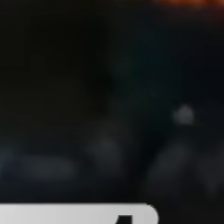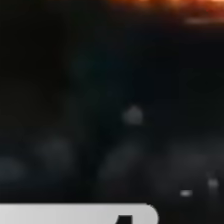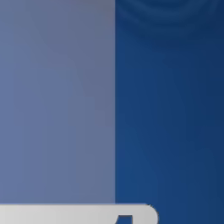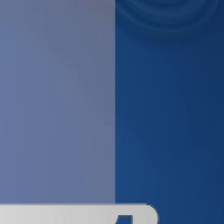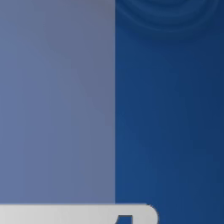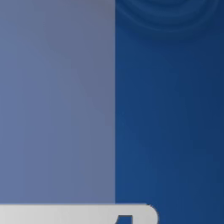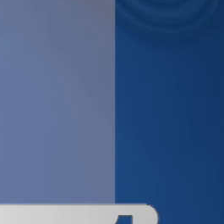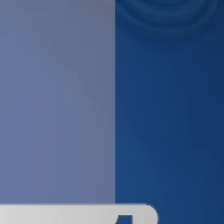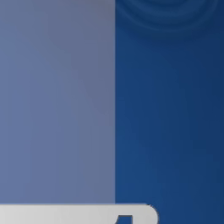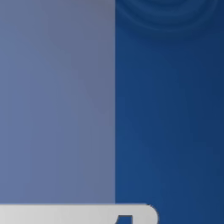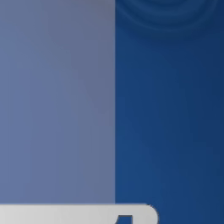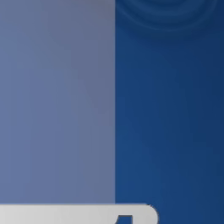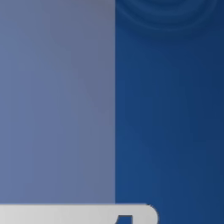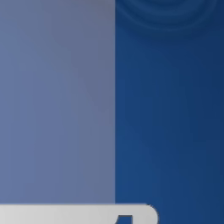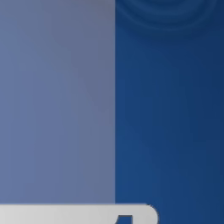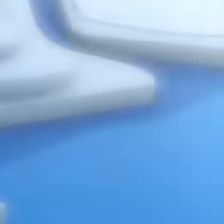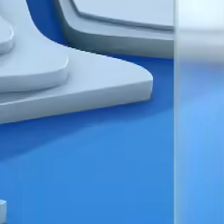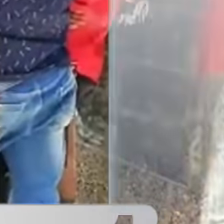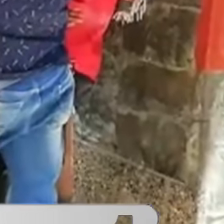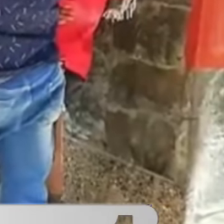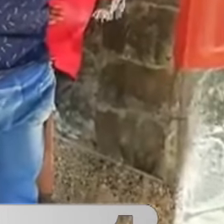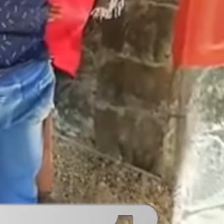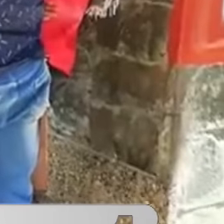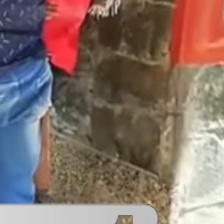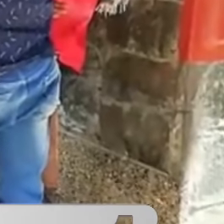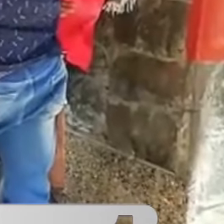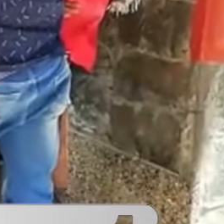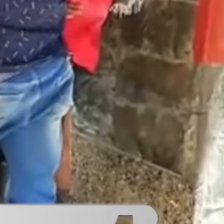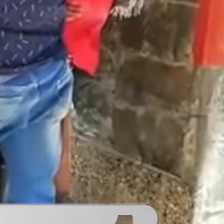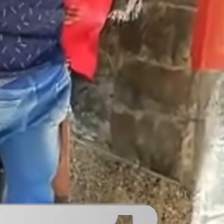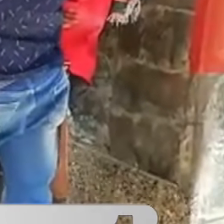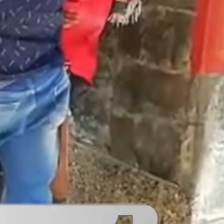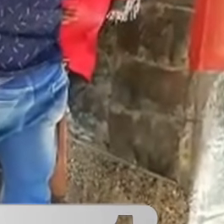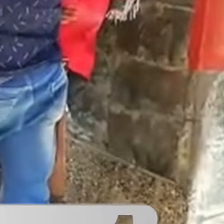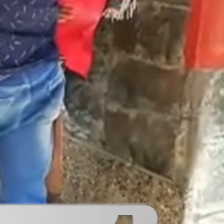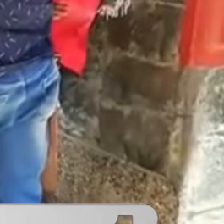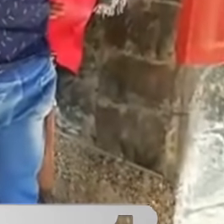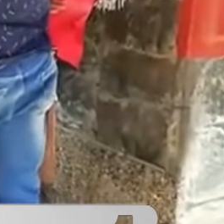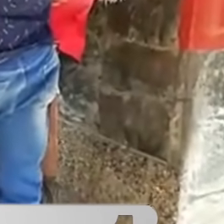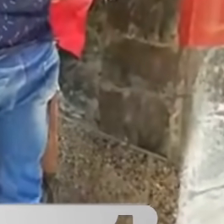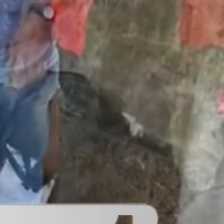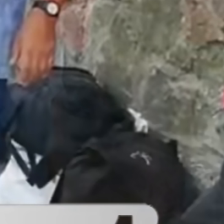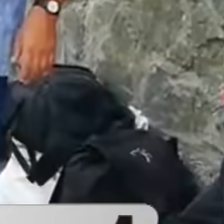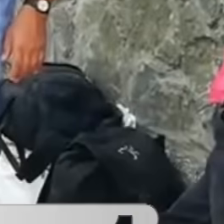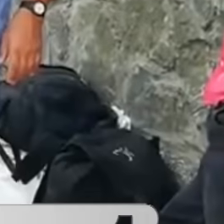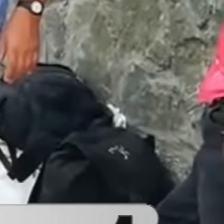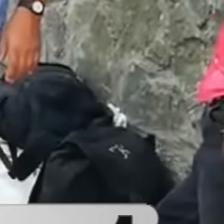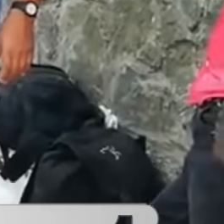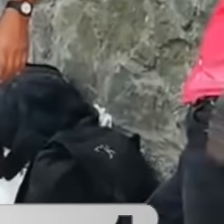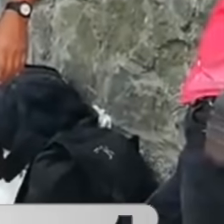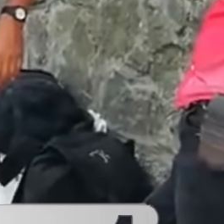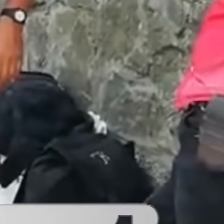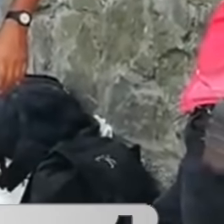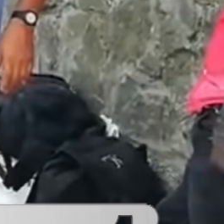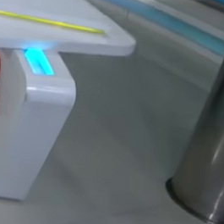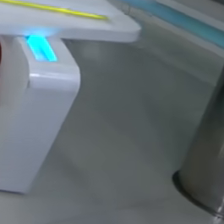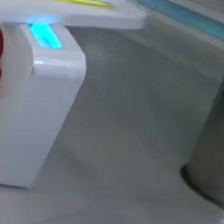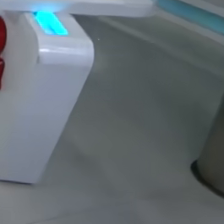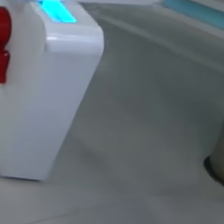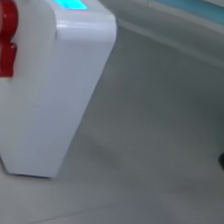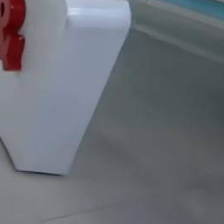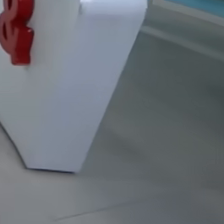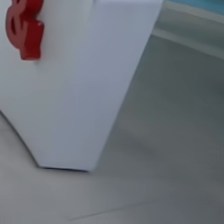un bus de Transmilenio en Soacha. Aumenta desplazamiento en Ituango por amenazas de disidencias de las